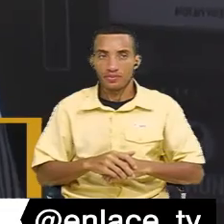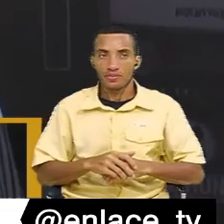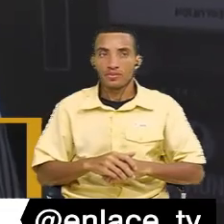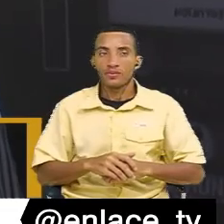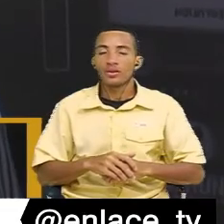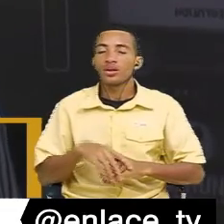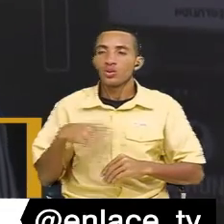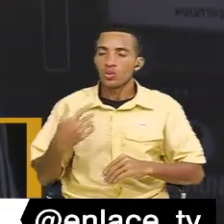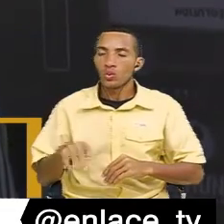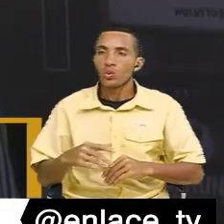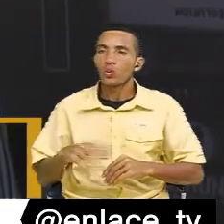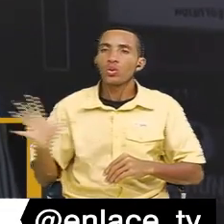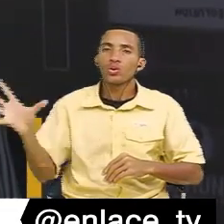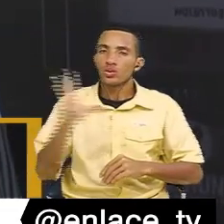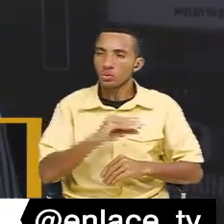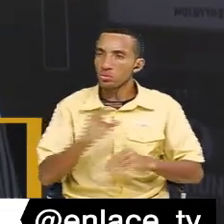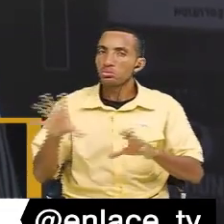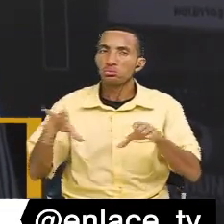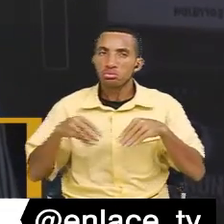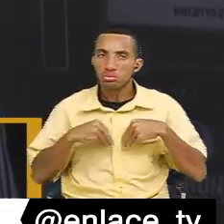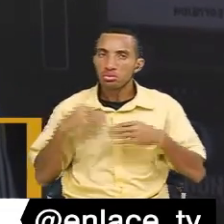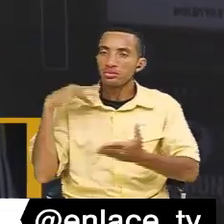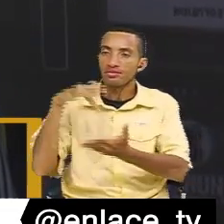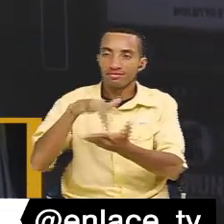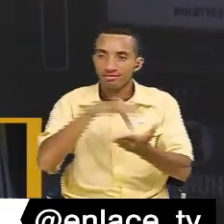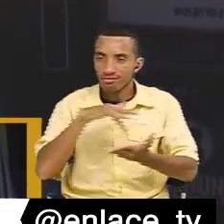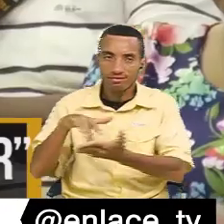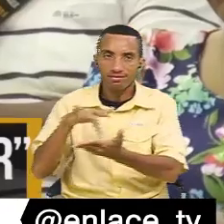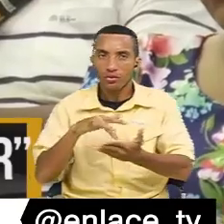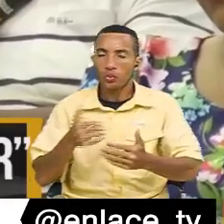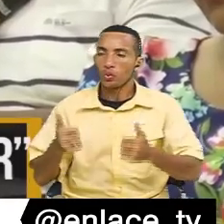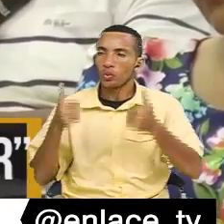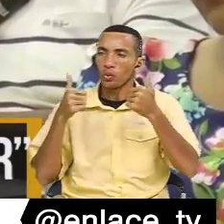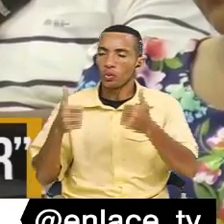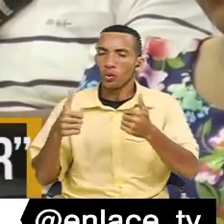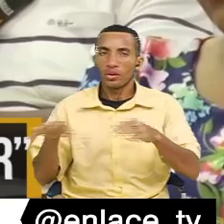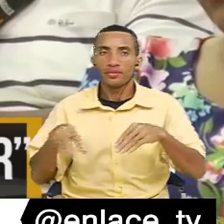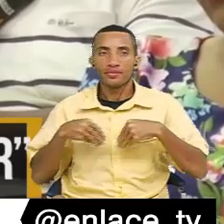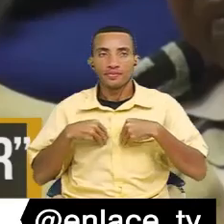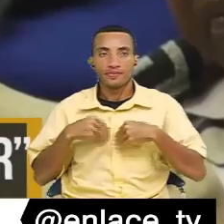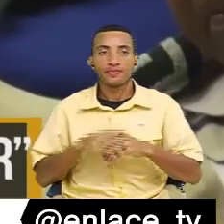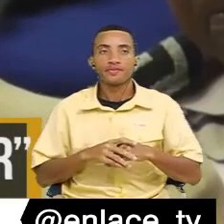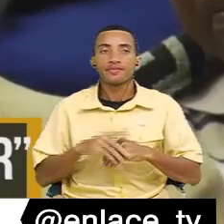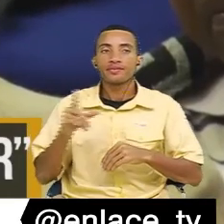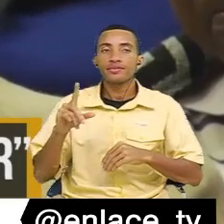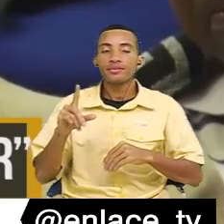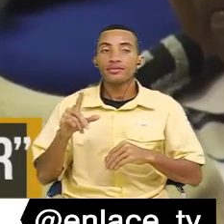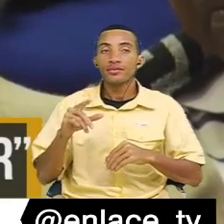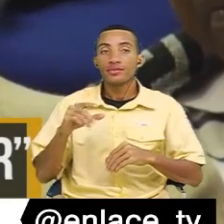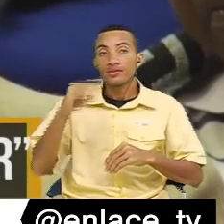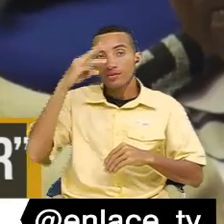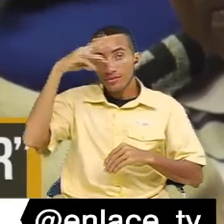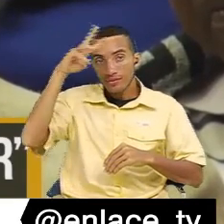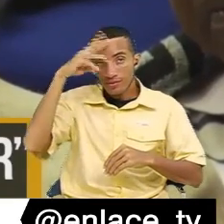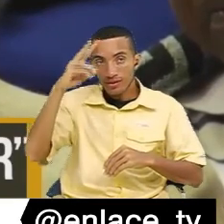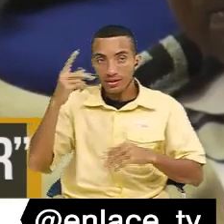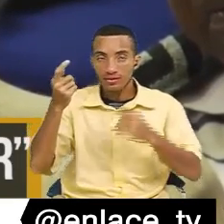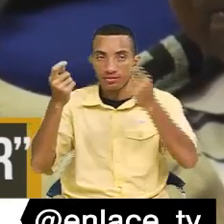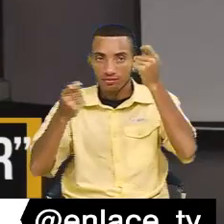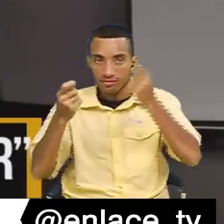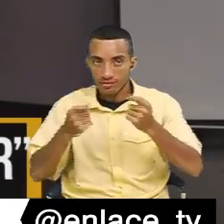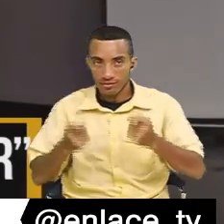muy buenos ojos por parte de los asistentes esta segunda edición de la revista. Sergio Gómez Partida, mexicano, economista e ingeniero